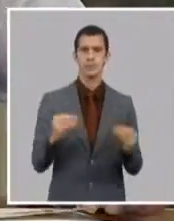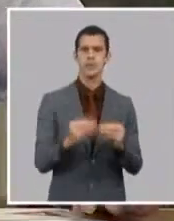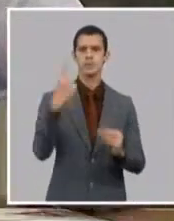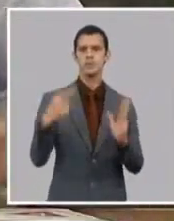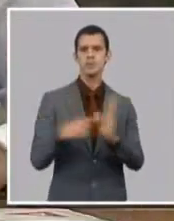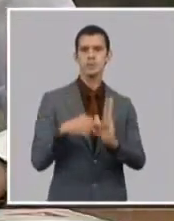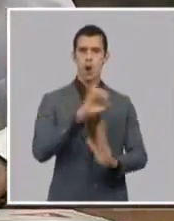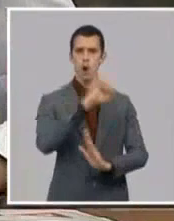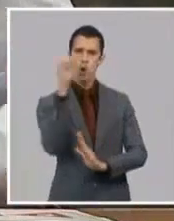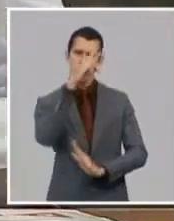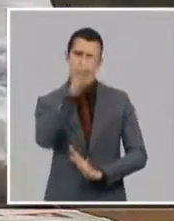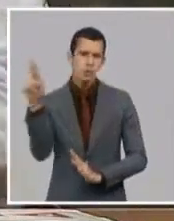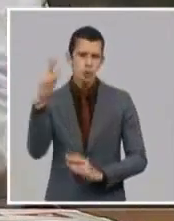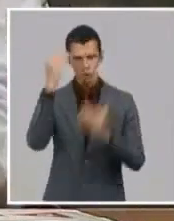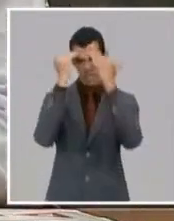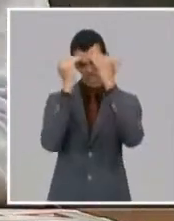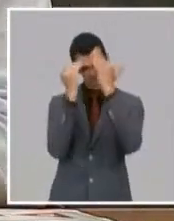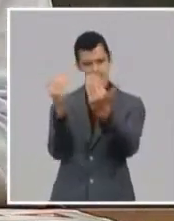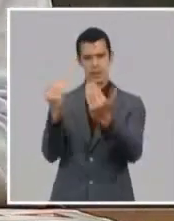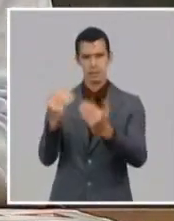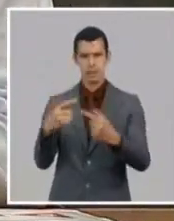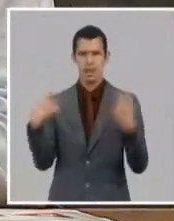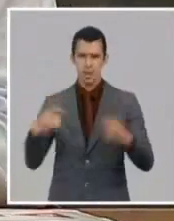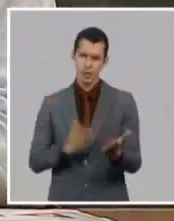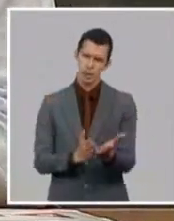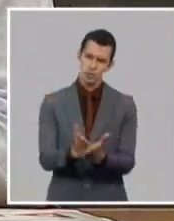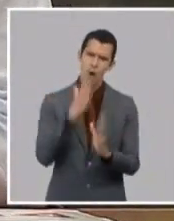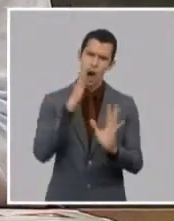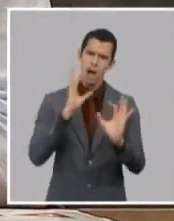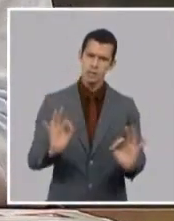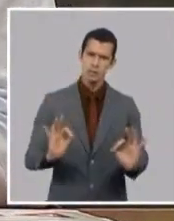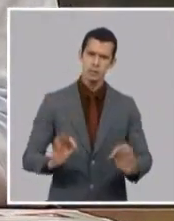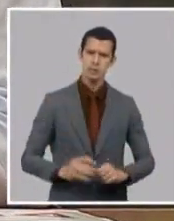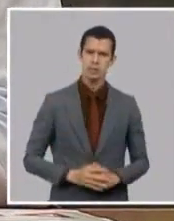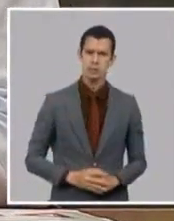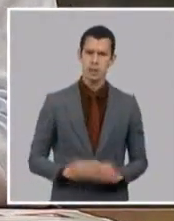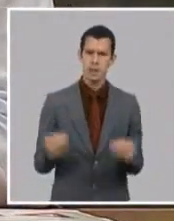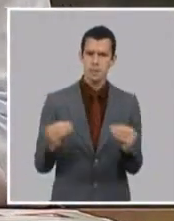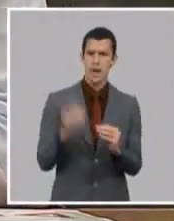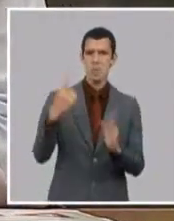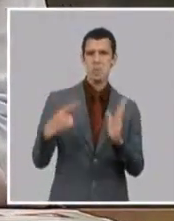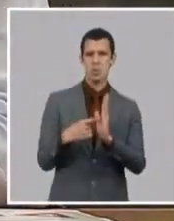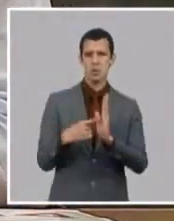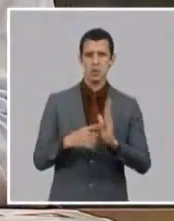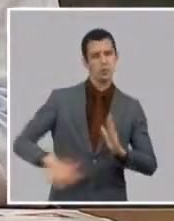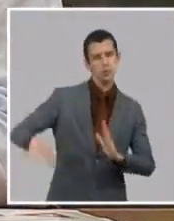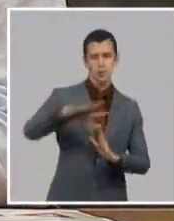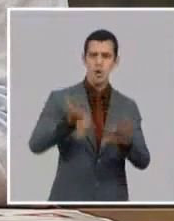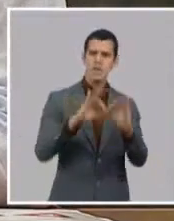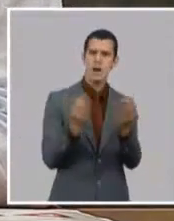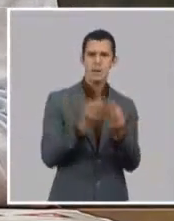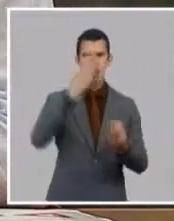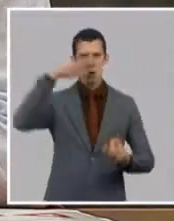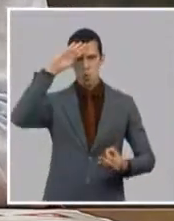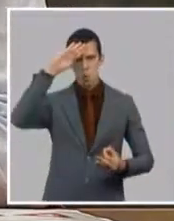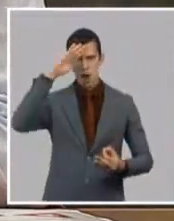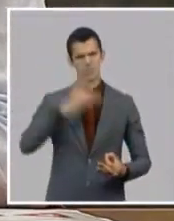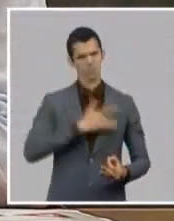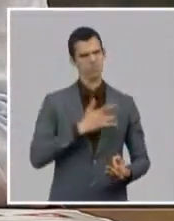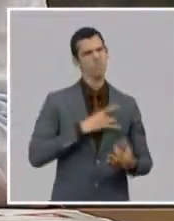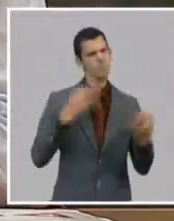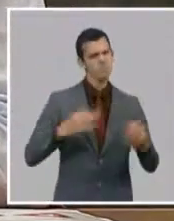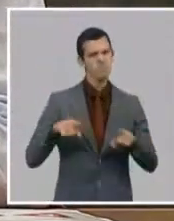tranquilidad soberana, llamando a la unidad de todo el pueblo, a la unidad de todas las familias cubanas, a la unidad de todas